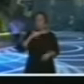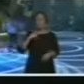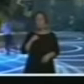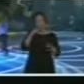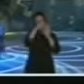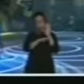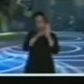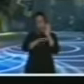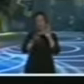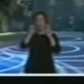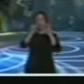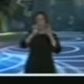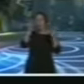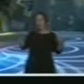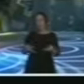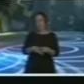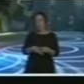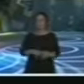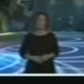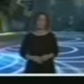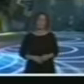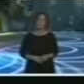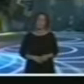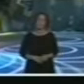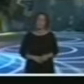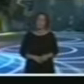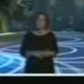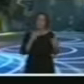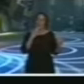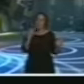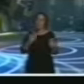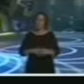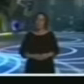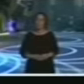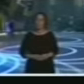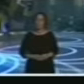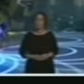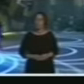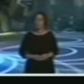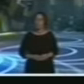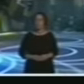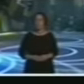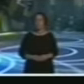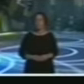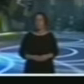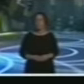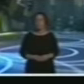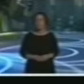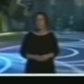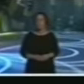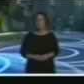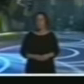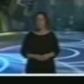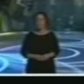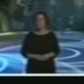actualizados. Problemas de hoy en día, buscarse la vida, que diría, bueno, que dice cualquiera, que decimos todos,